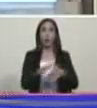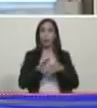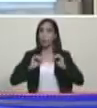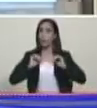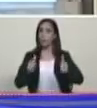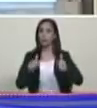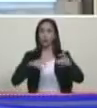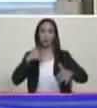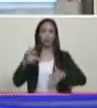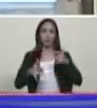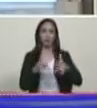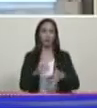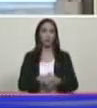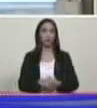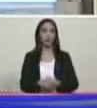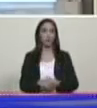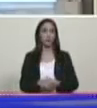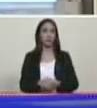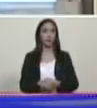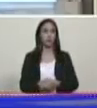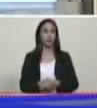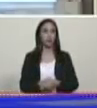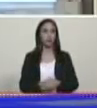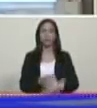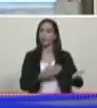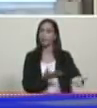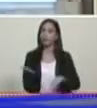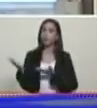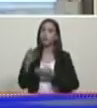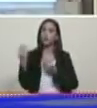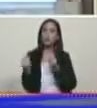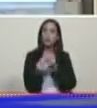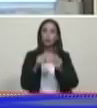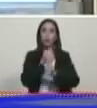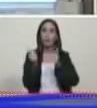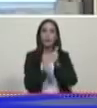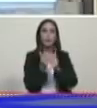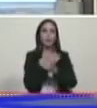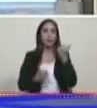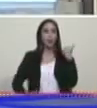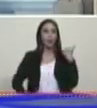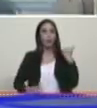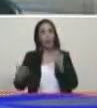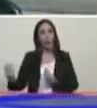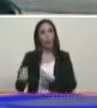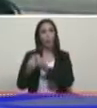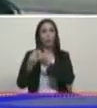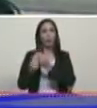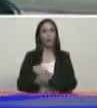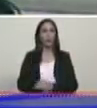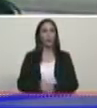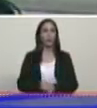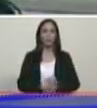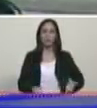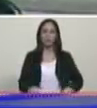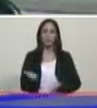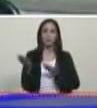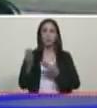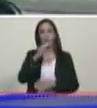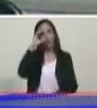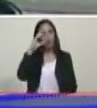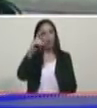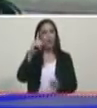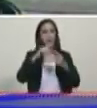esta jornada de trabajo junto a la vicepresidenta de la República, doctora Delcy Rodríguez,